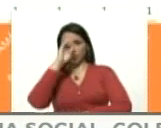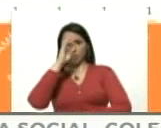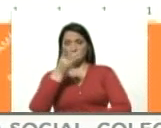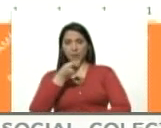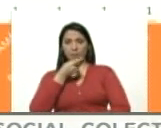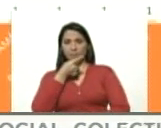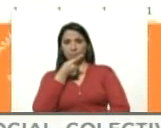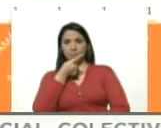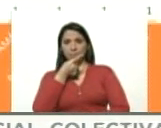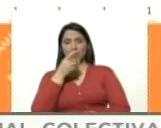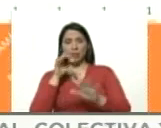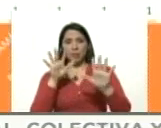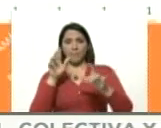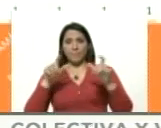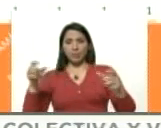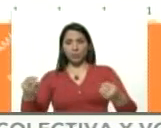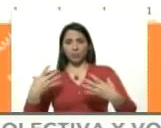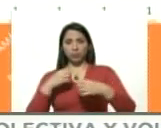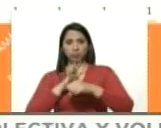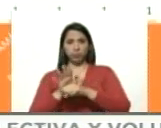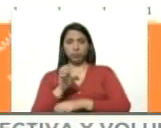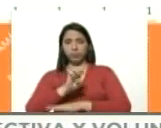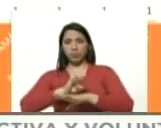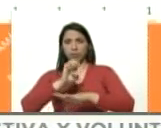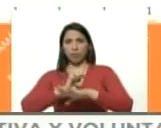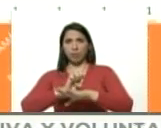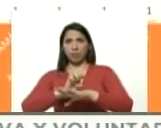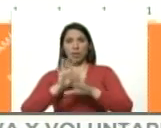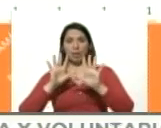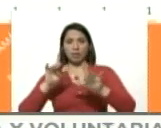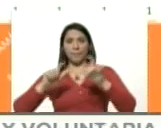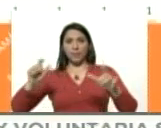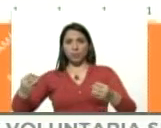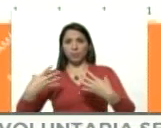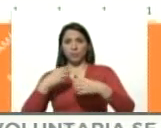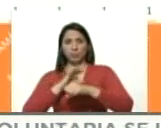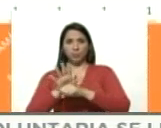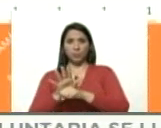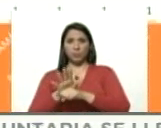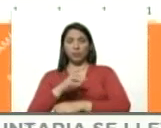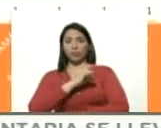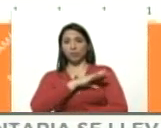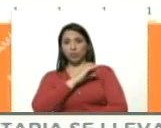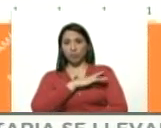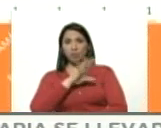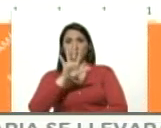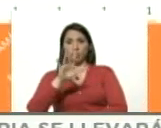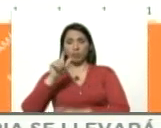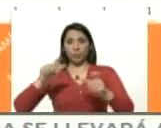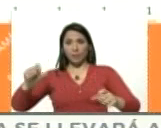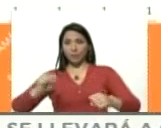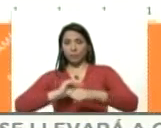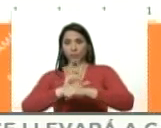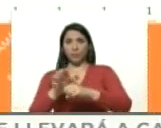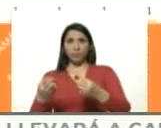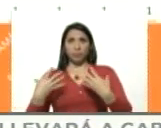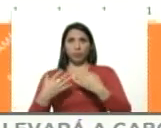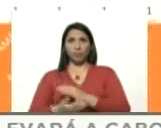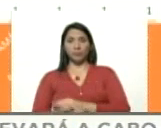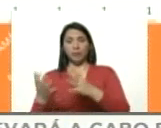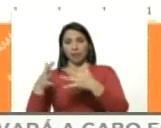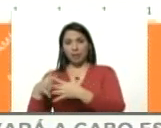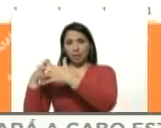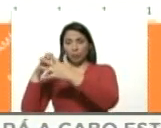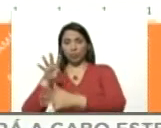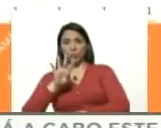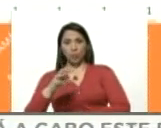Dominicana 10 casos, Ecuador 10 casos, Chile 5 casos, Estados Unidos